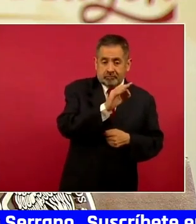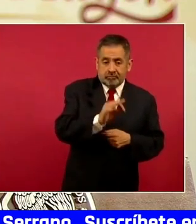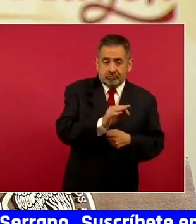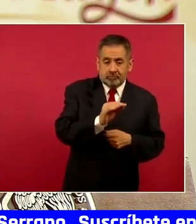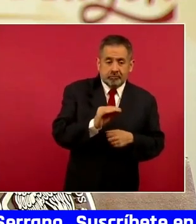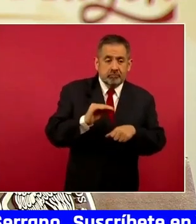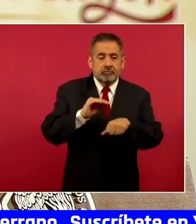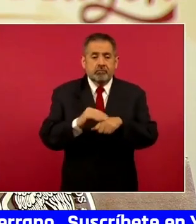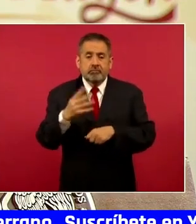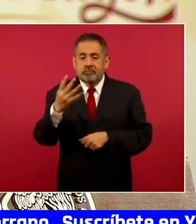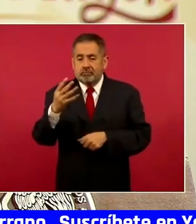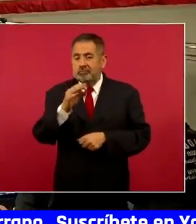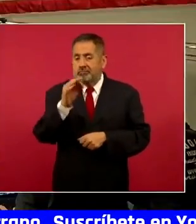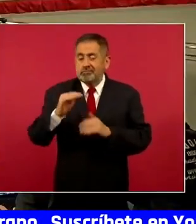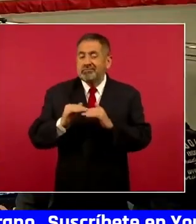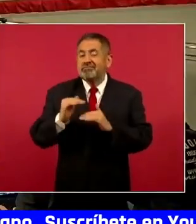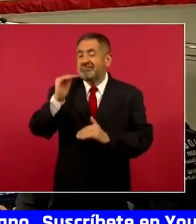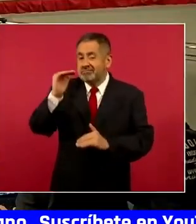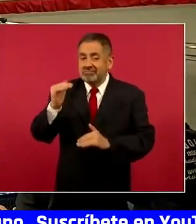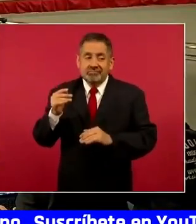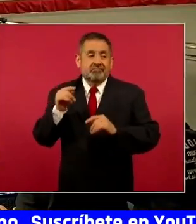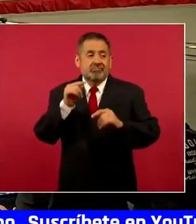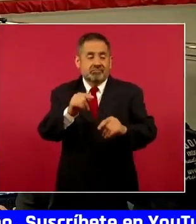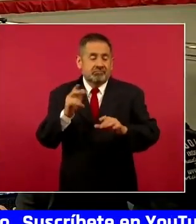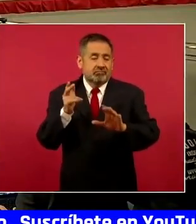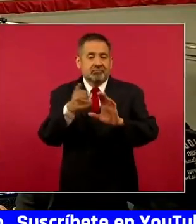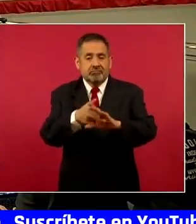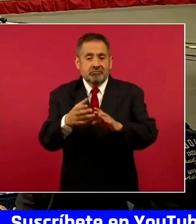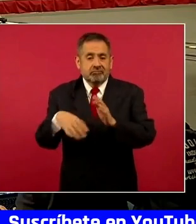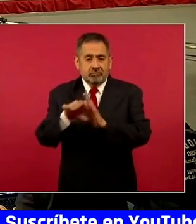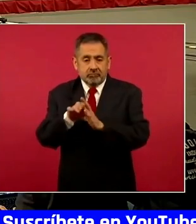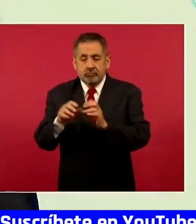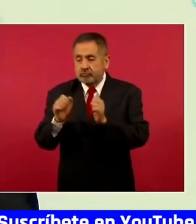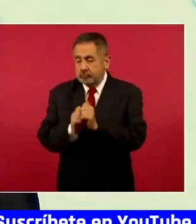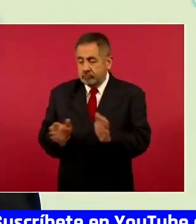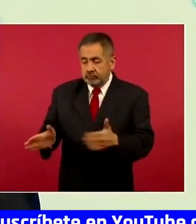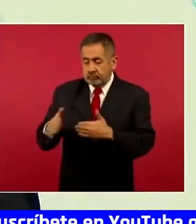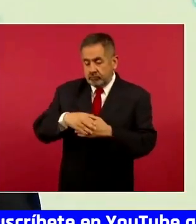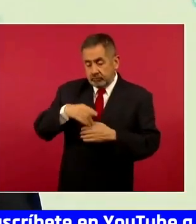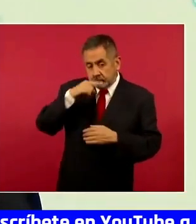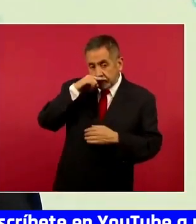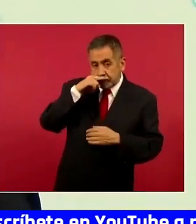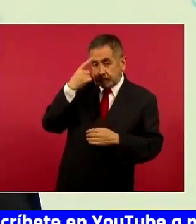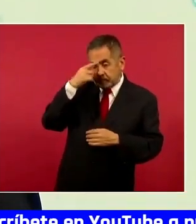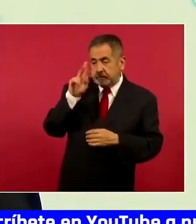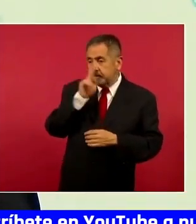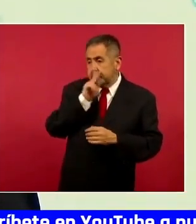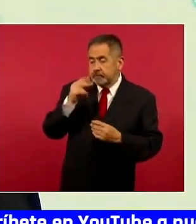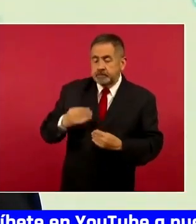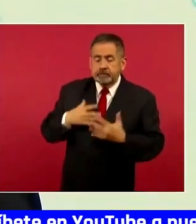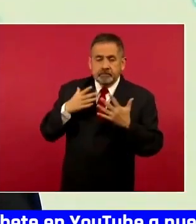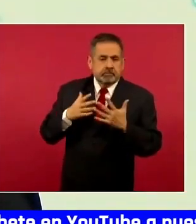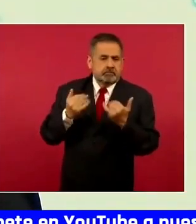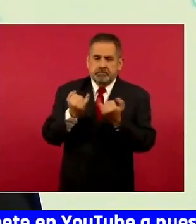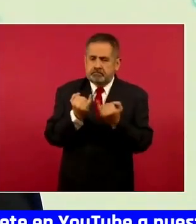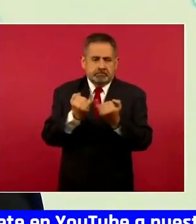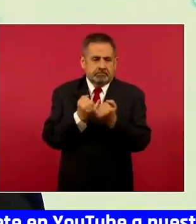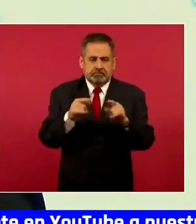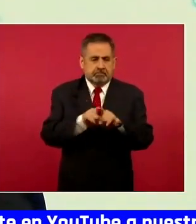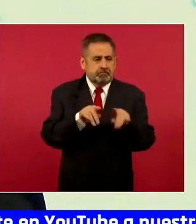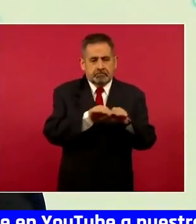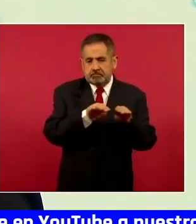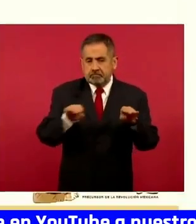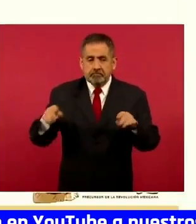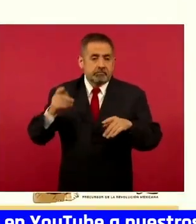las camas generales. Las camas con ventilador se mantienen estables. Esto lo que revela es que